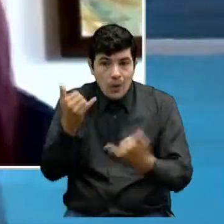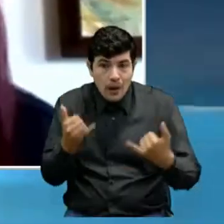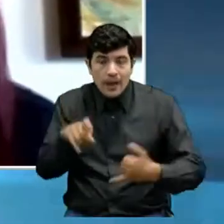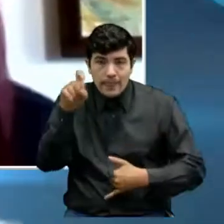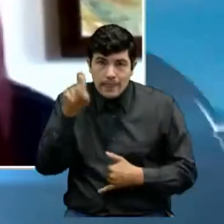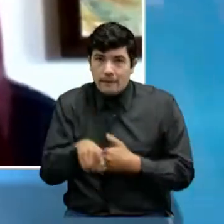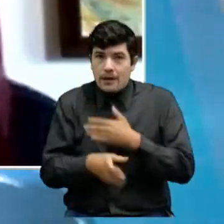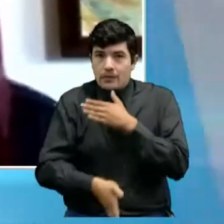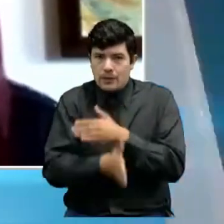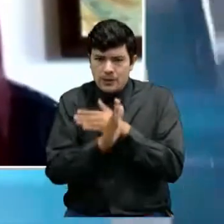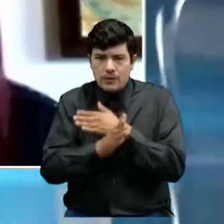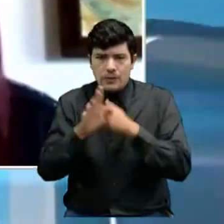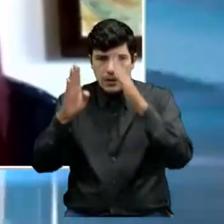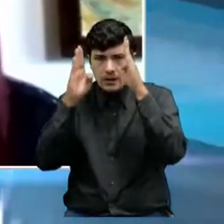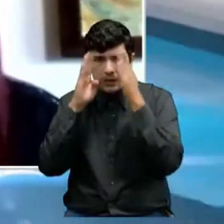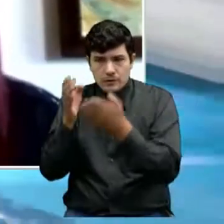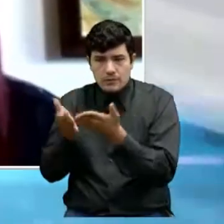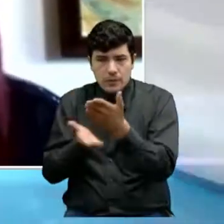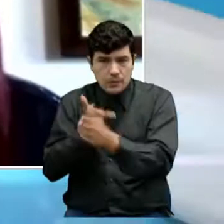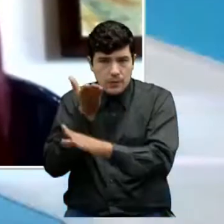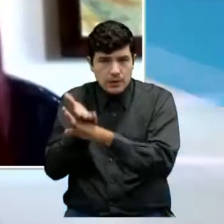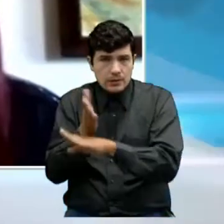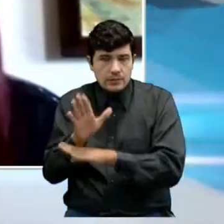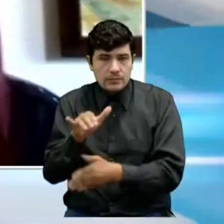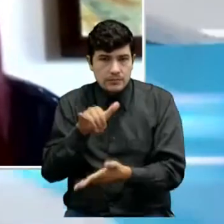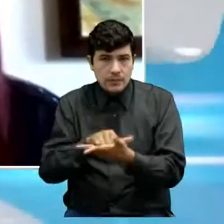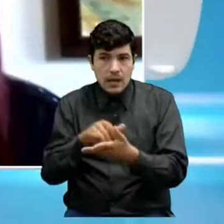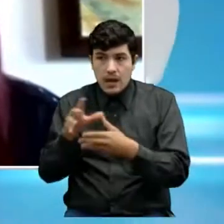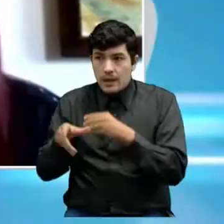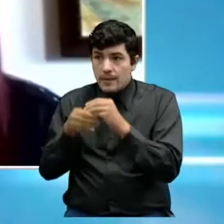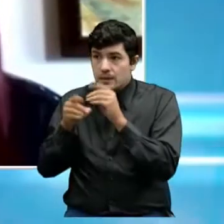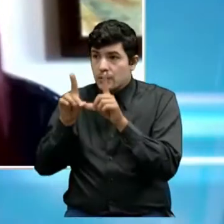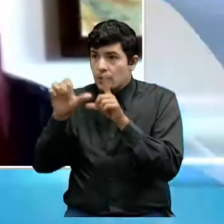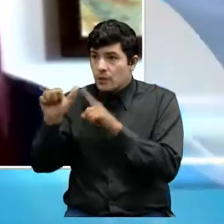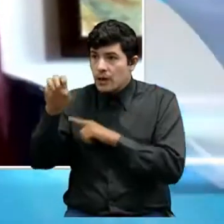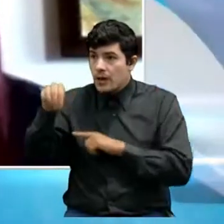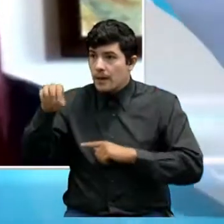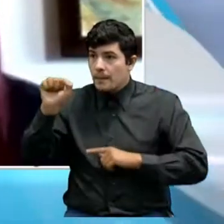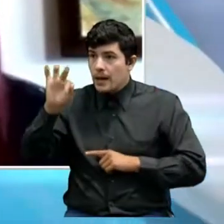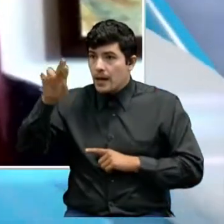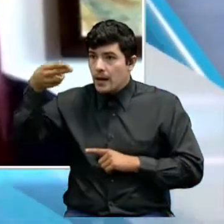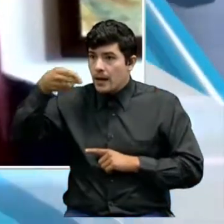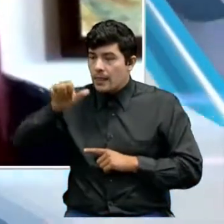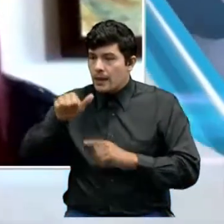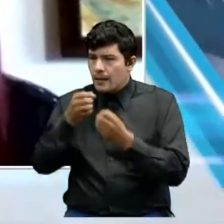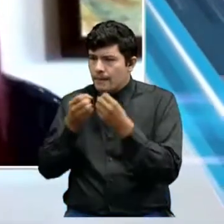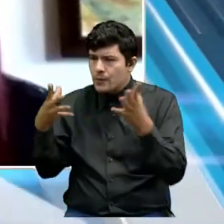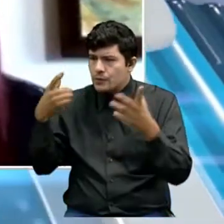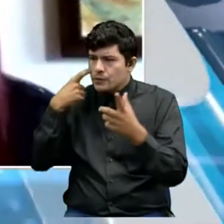seguir teniendo en cuenta este factor. Doctora Marta, hay muchos mitos,